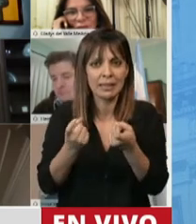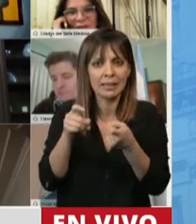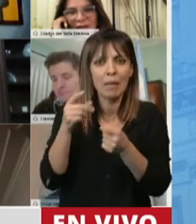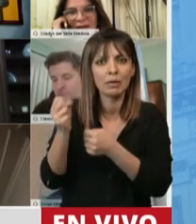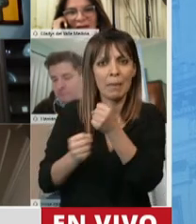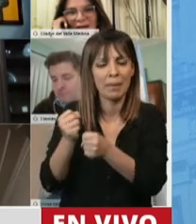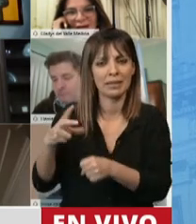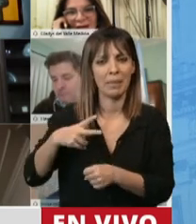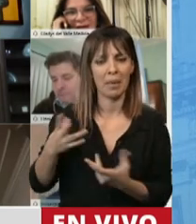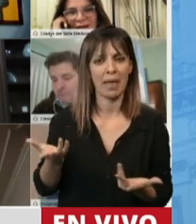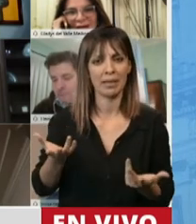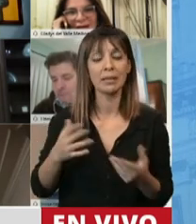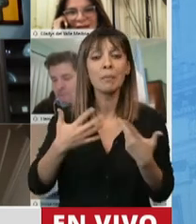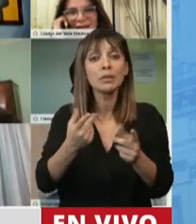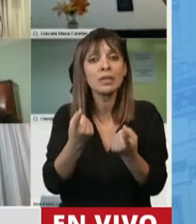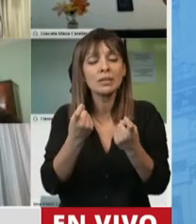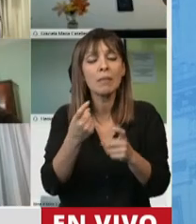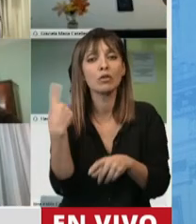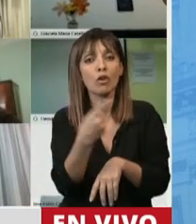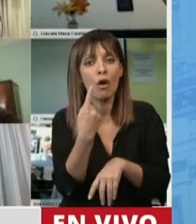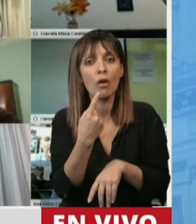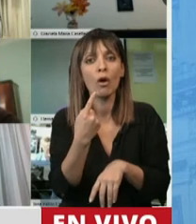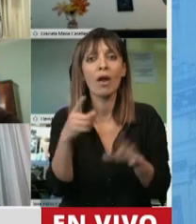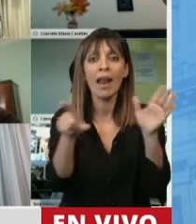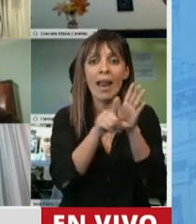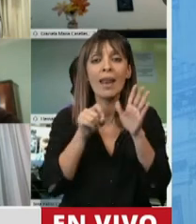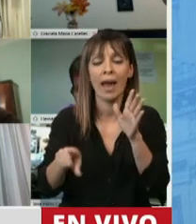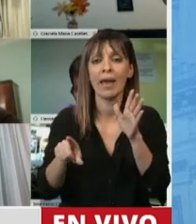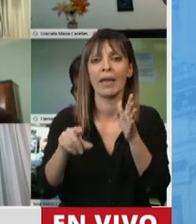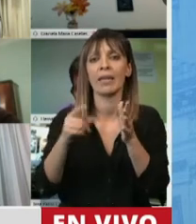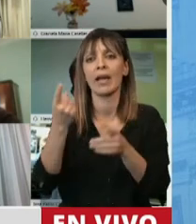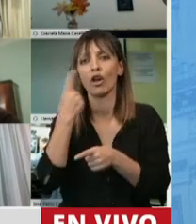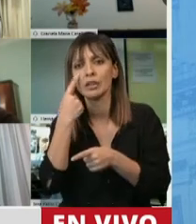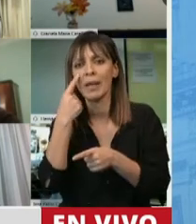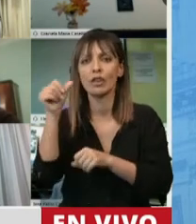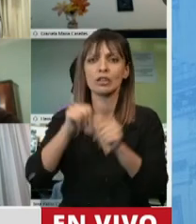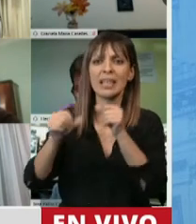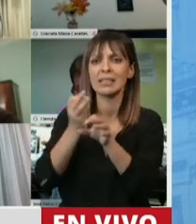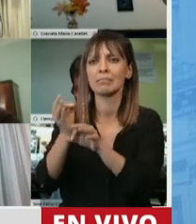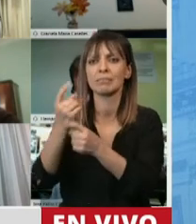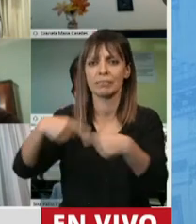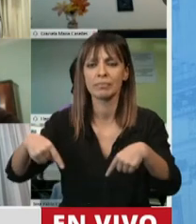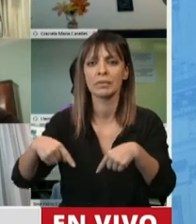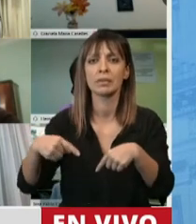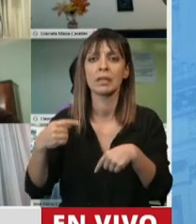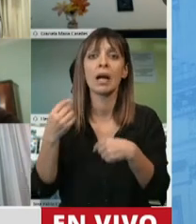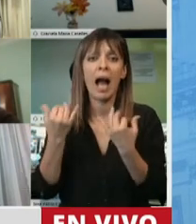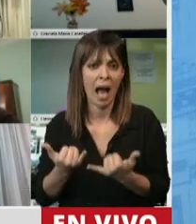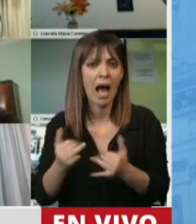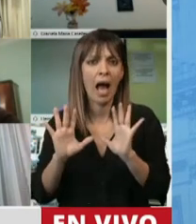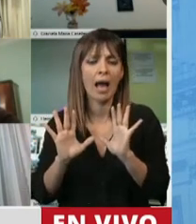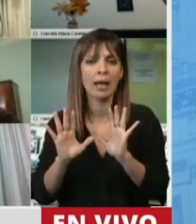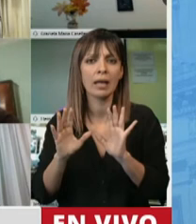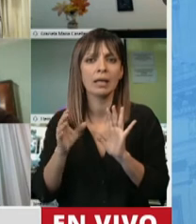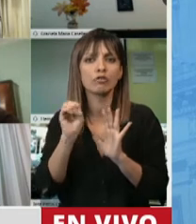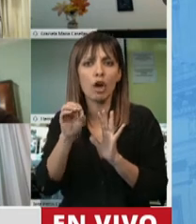creo que los argentinos tenemos que saber que la Ley de Economía del Conocimiento tiene nombre y apellido, pero que es ni más ni menos que